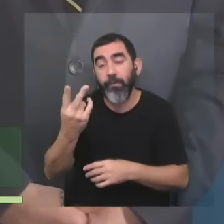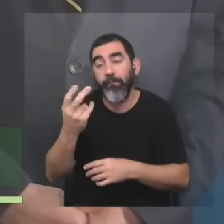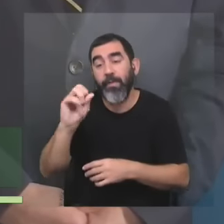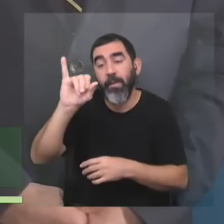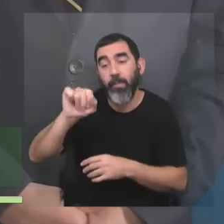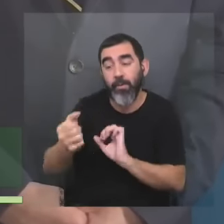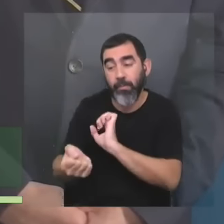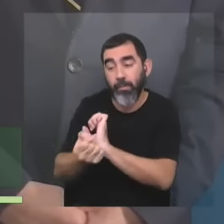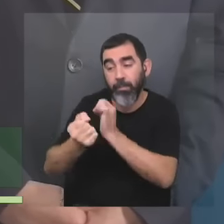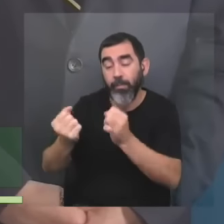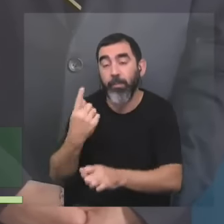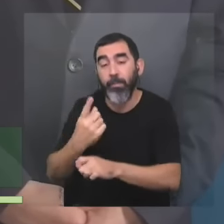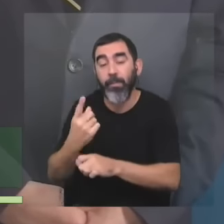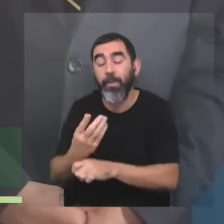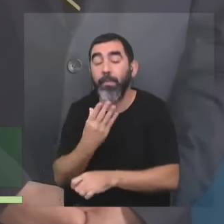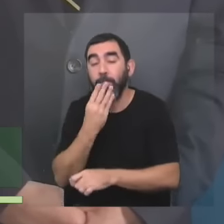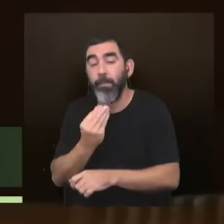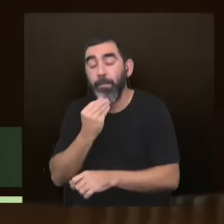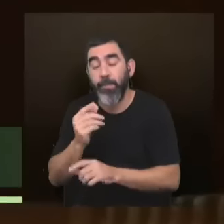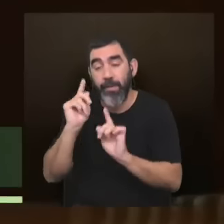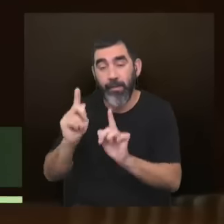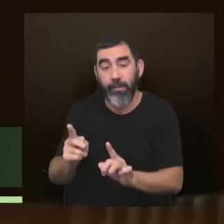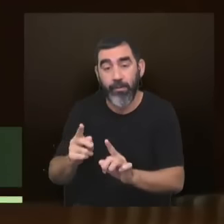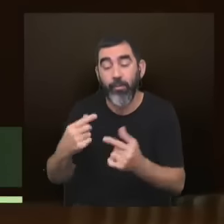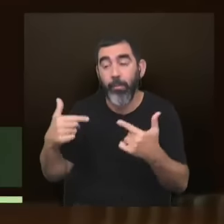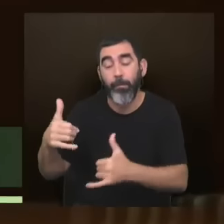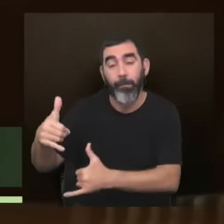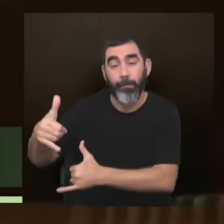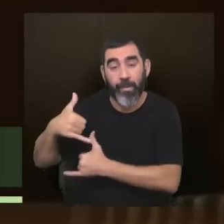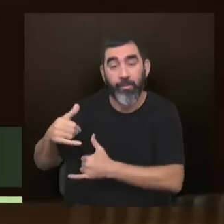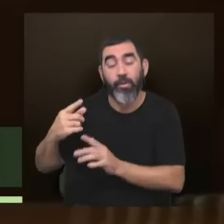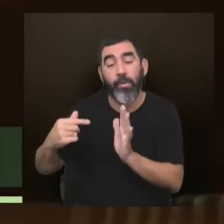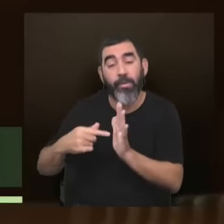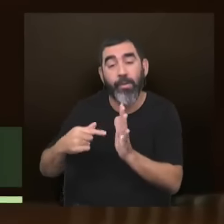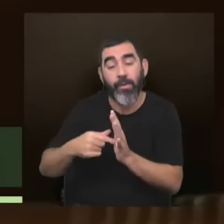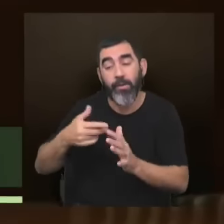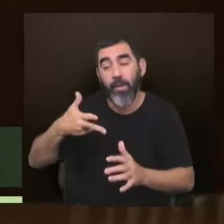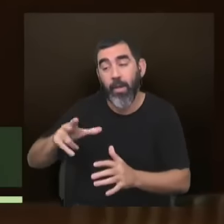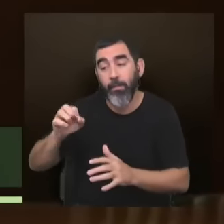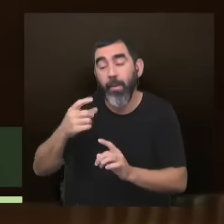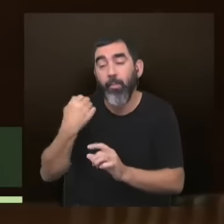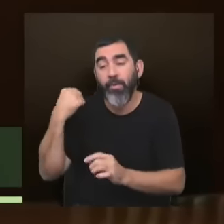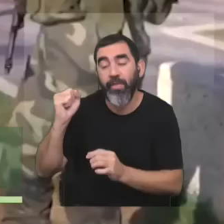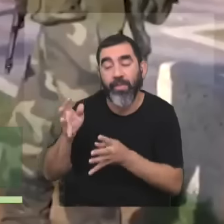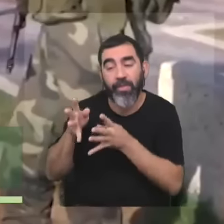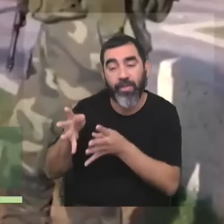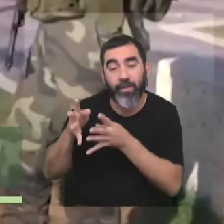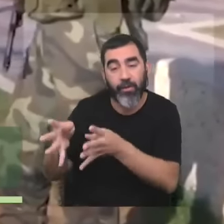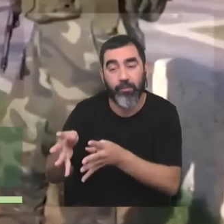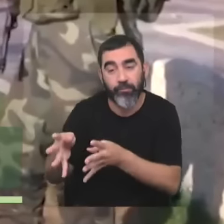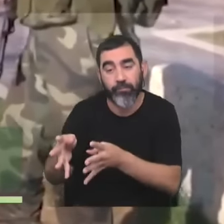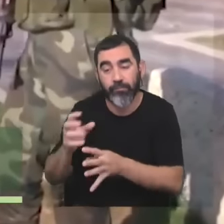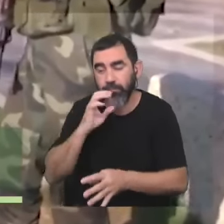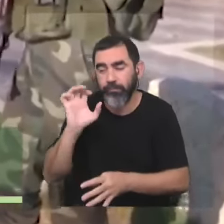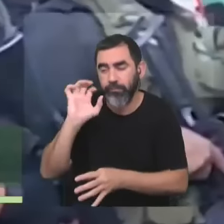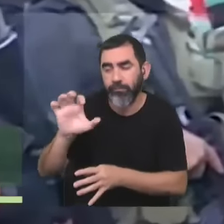mayo arrestar al Primer Ministro israelí Benjamín netanyahu a su ministro de defensa y a dirigentes de jamás por presuntos crímenes de guerra esto desató